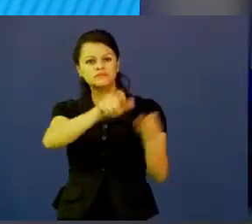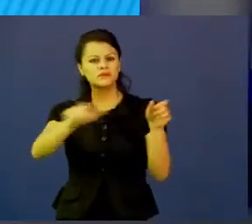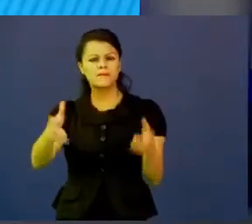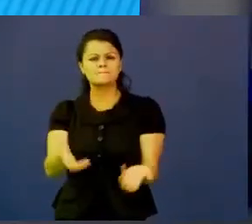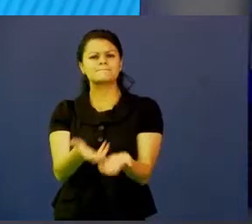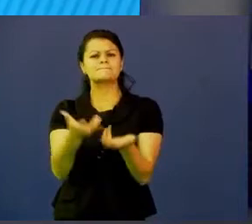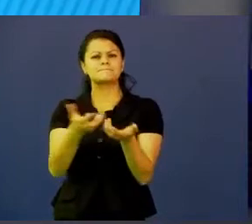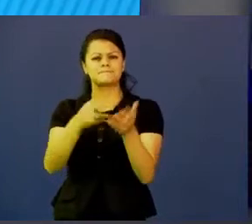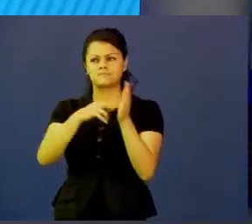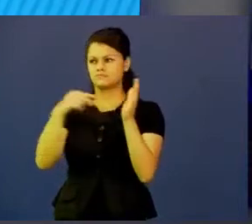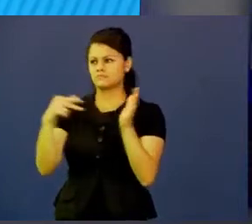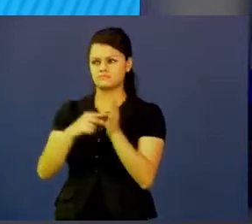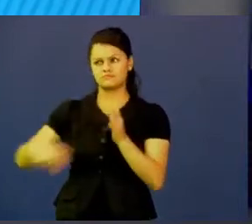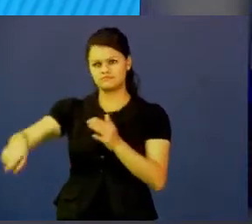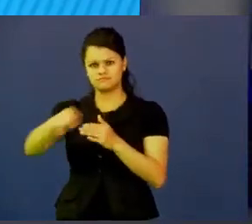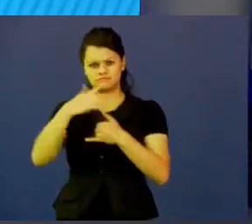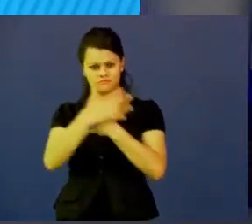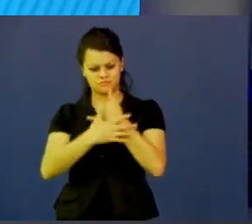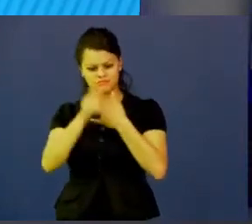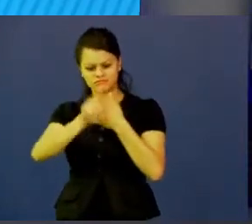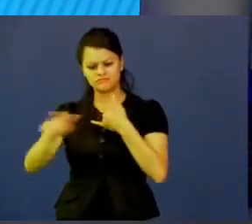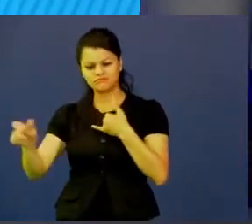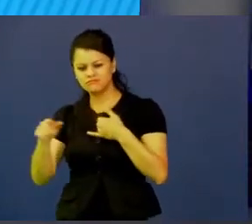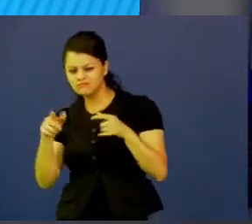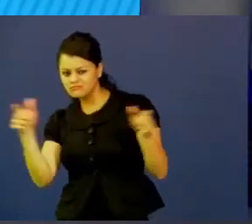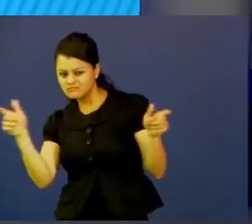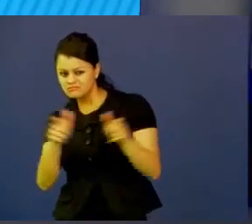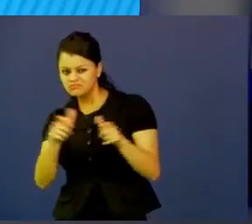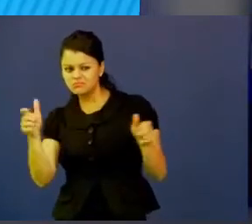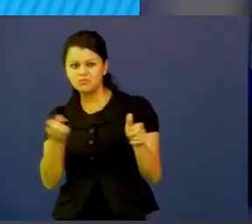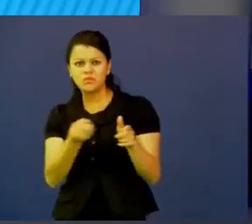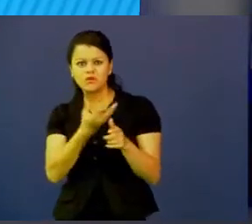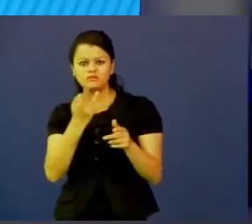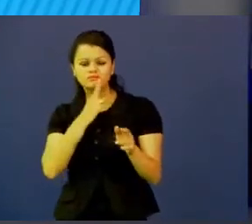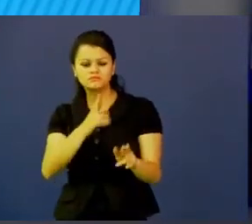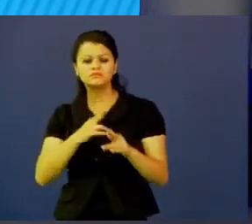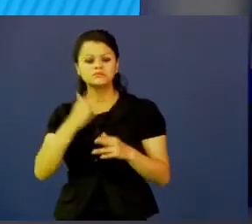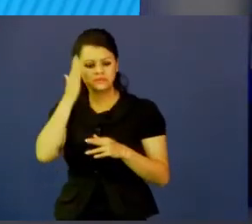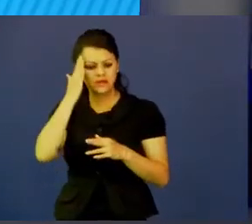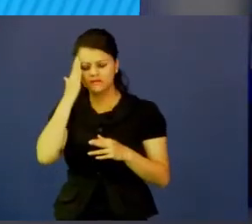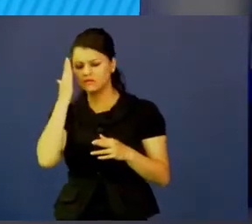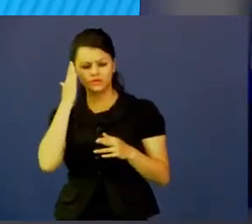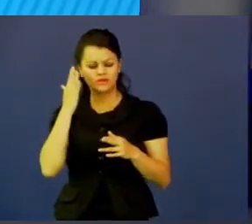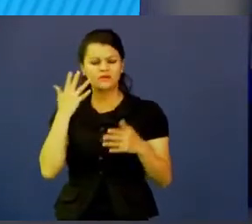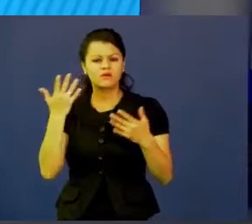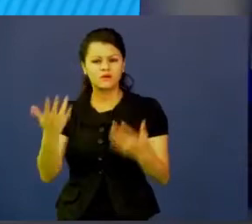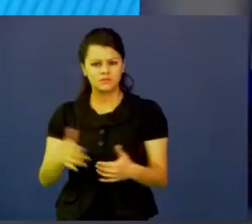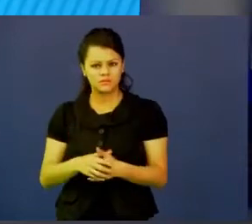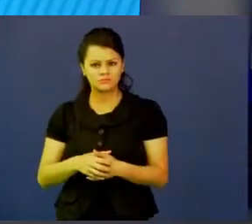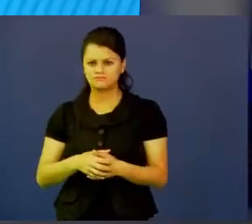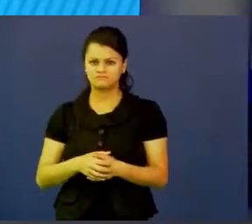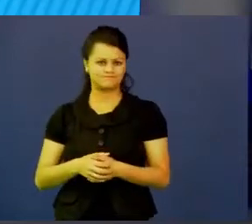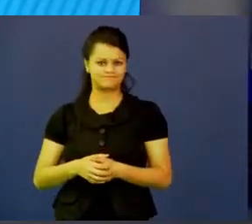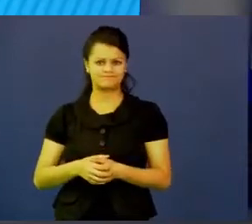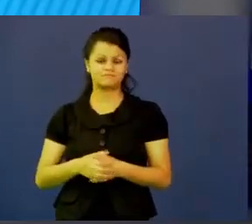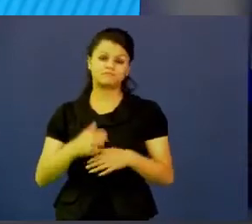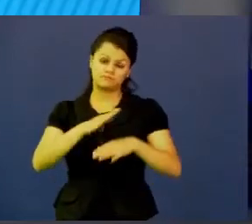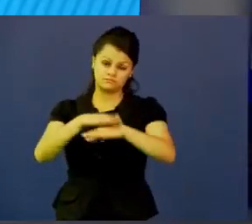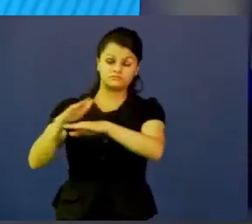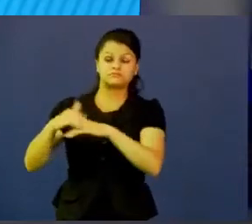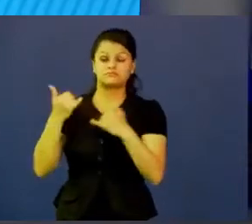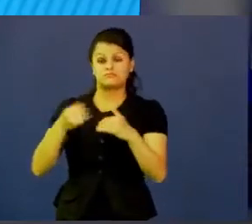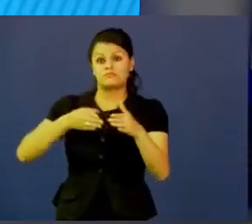colombianos. Esa es una pregunta enorme. Pensemos, por ejemplo, que hoy el acceso al conocimiento está cifrado, sobre